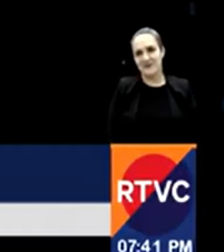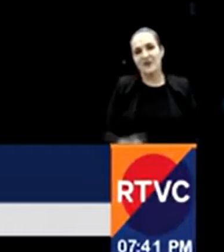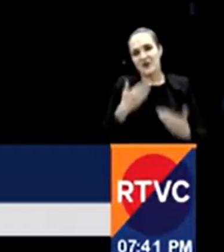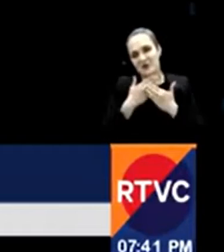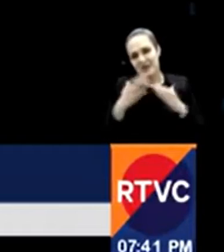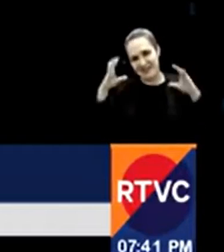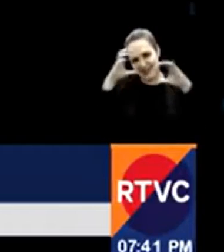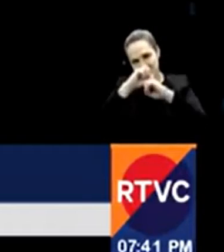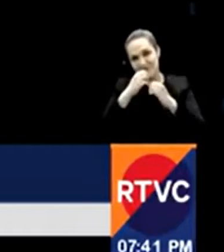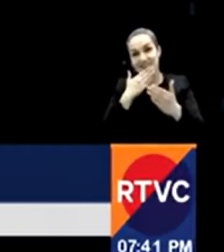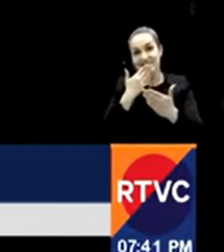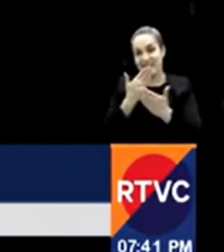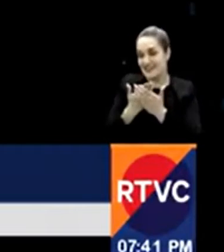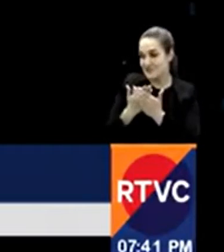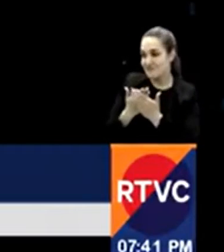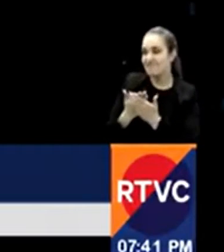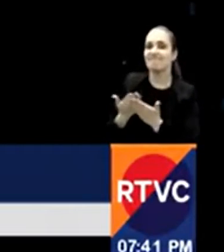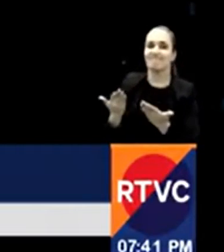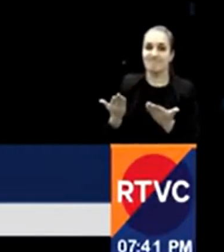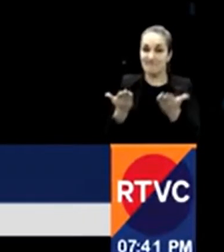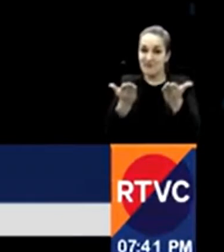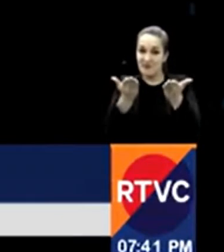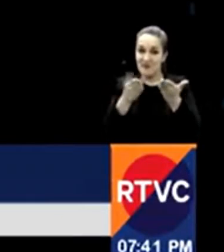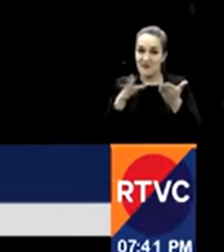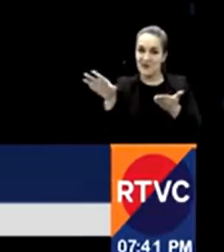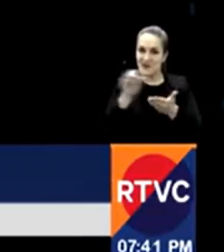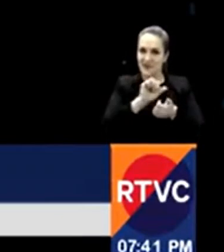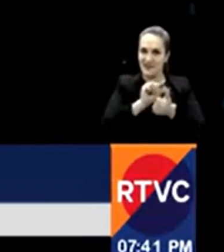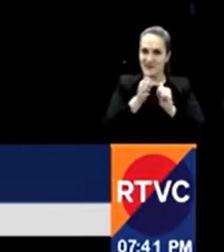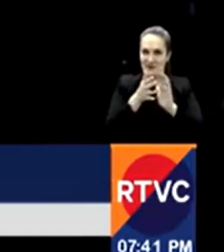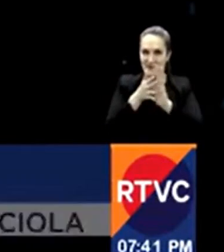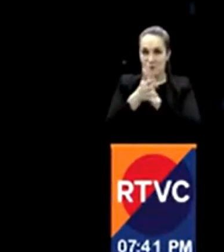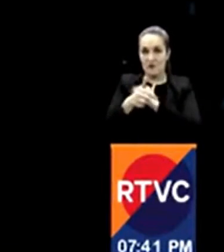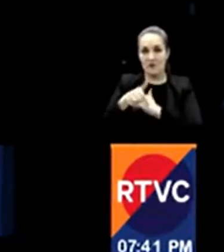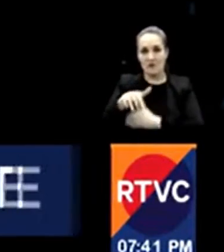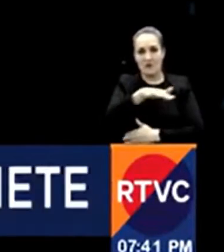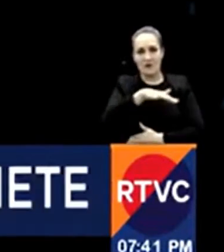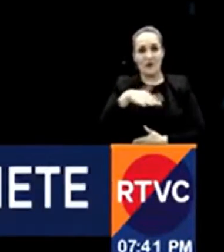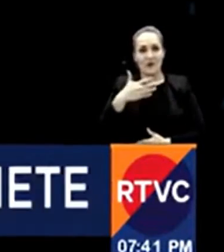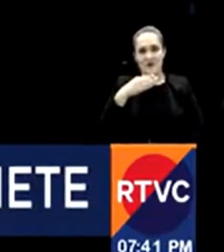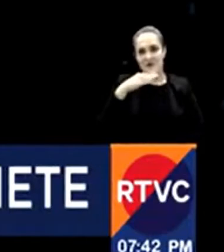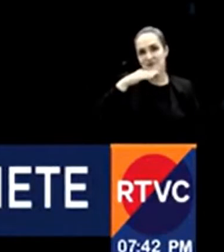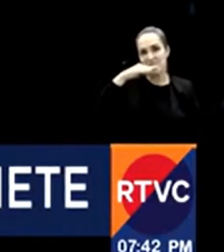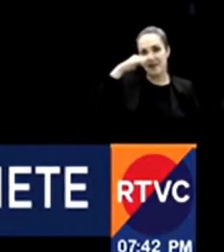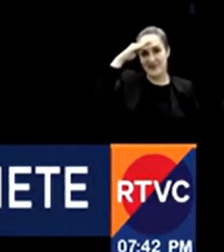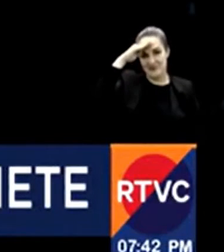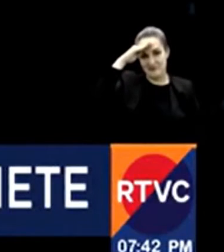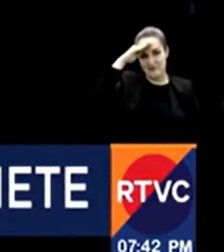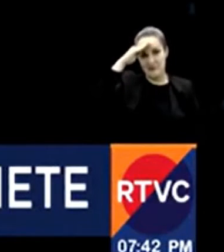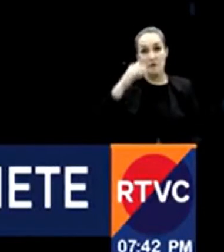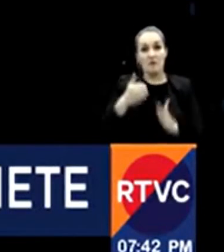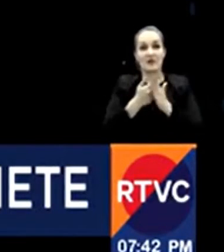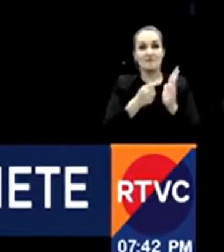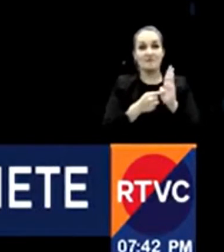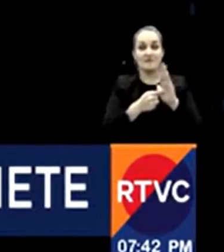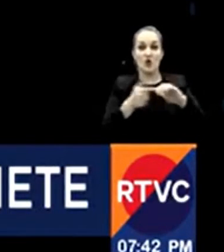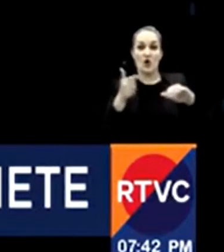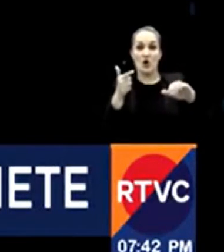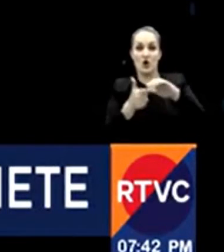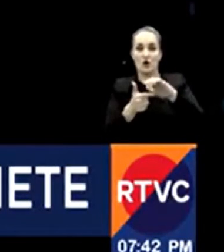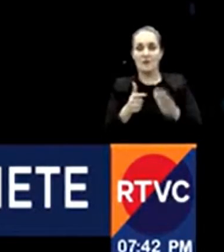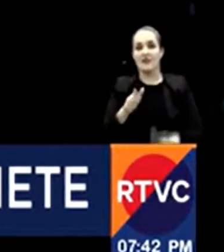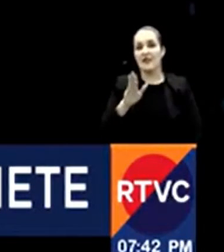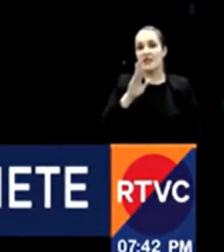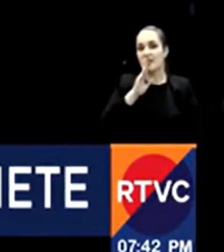buenas noches, gracias Mateo. Ustedes sean bienvenidos a la información deportiva aquí desde la ciudad de Medellín. Comenzamos con goles, sí, porque Luis Fernando Muriel y